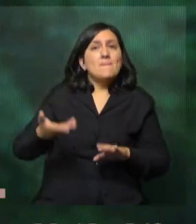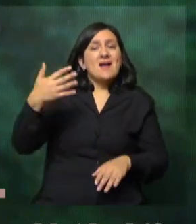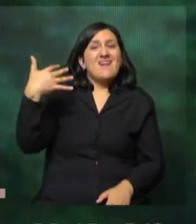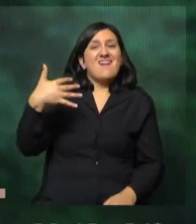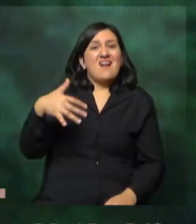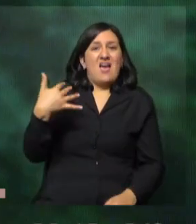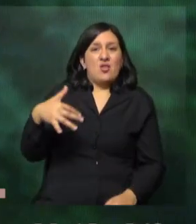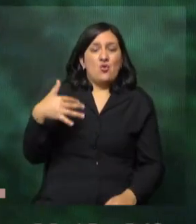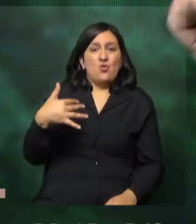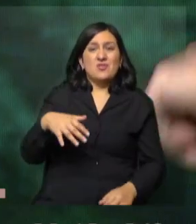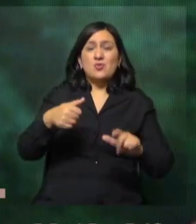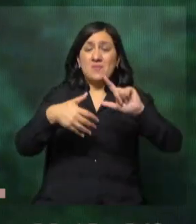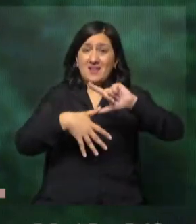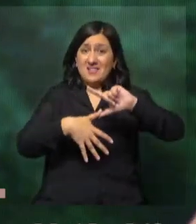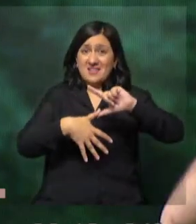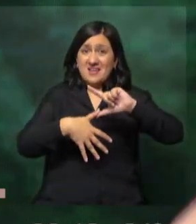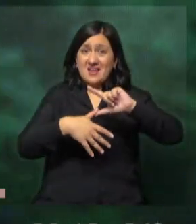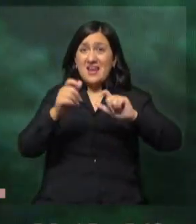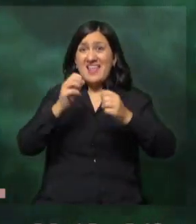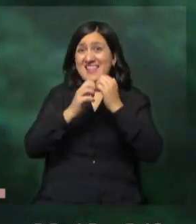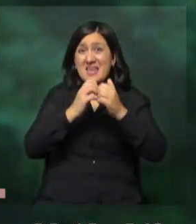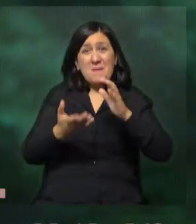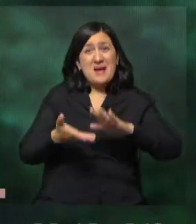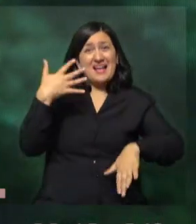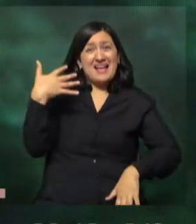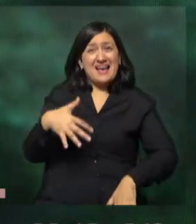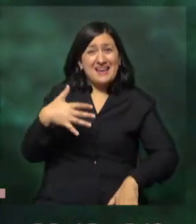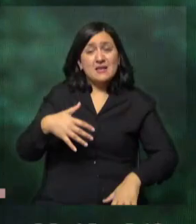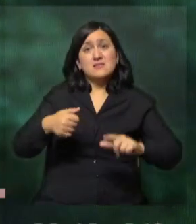puesto de toda América Latina. O sea que acá cuando se habla de la tarifa,